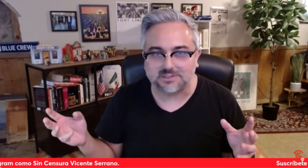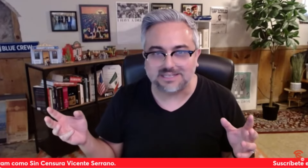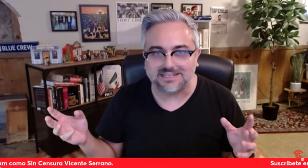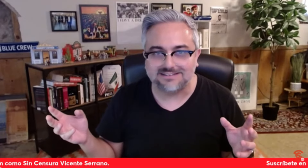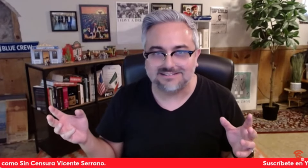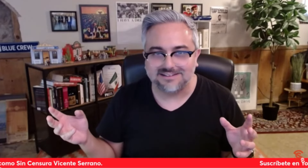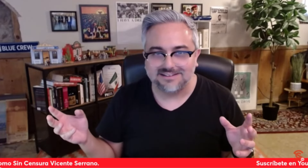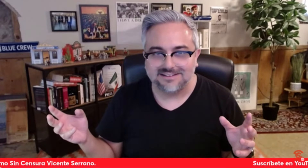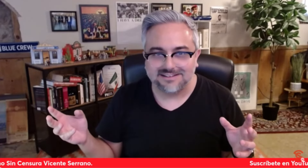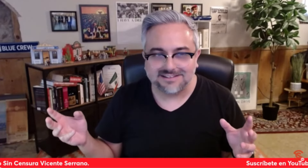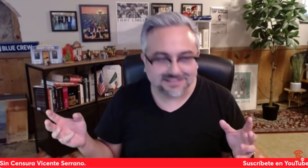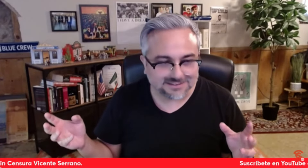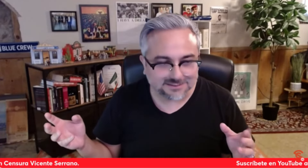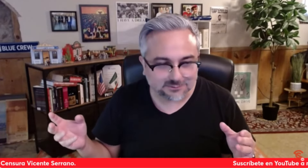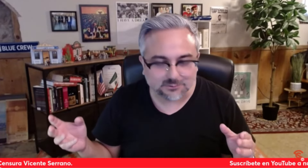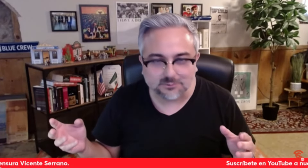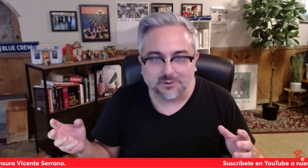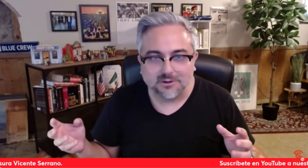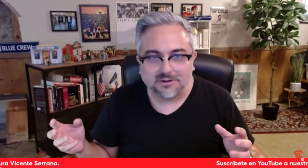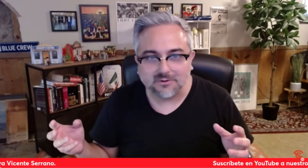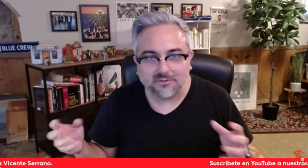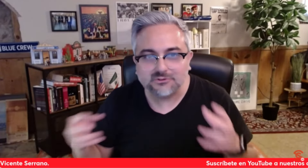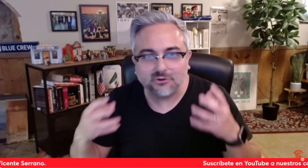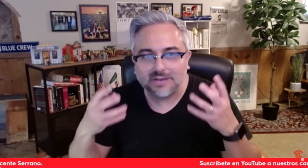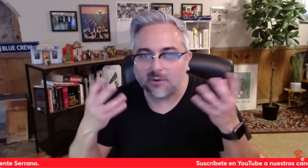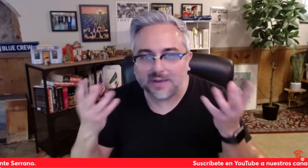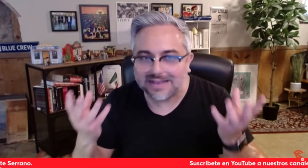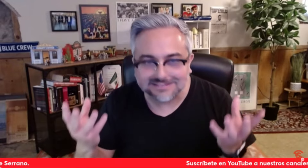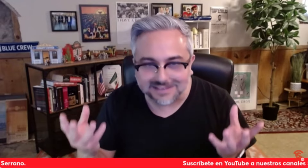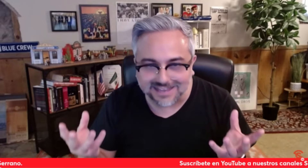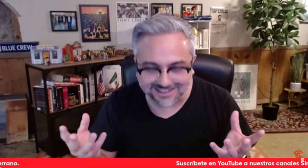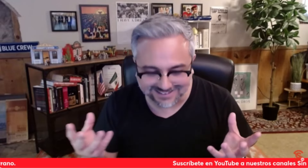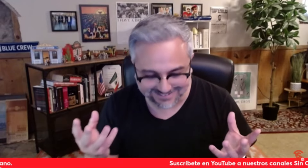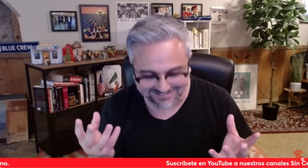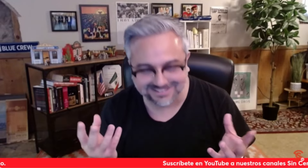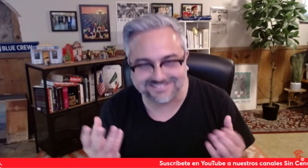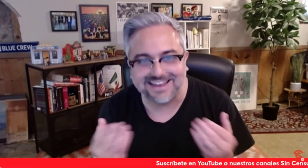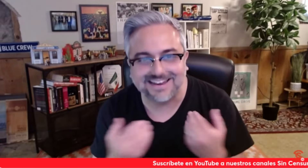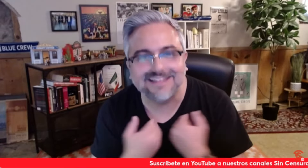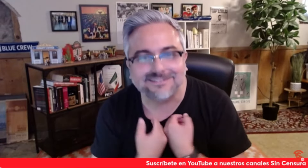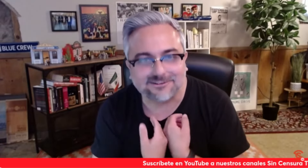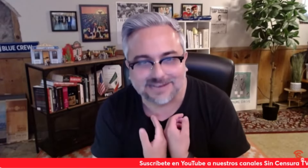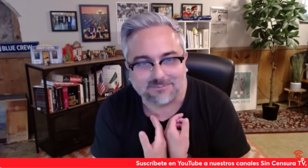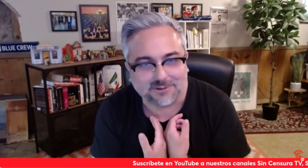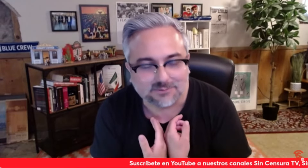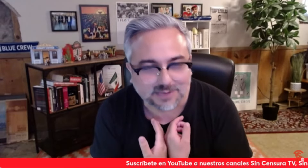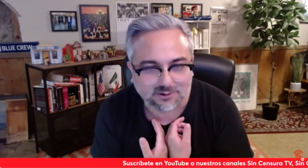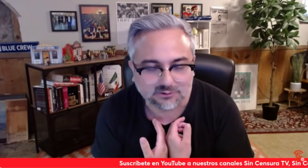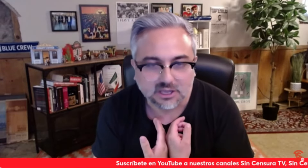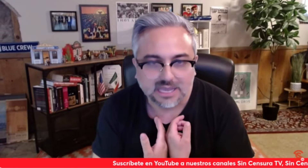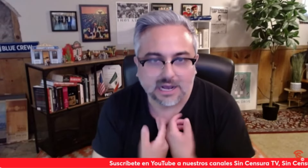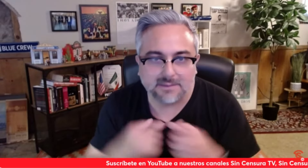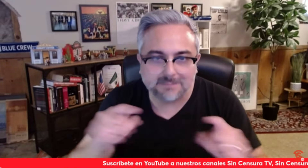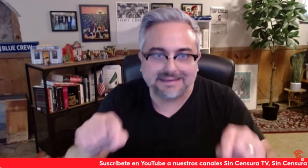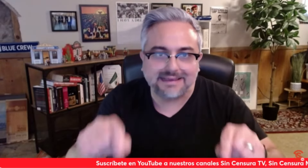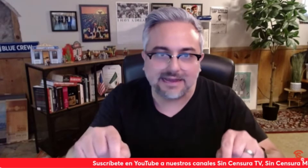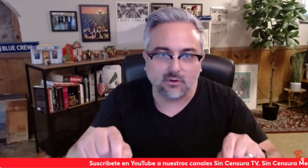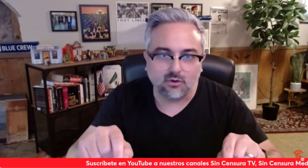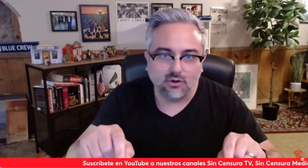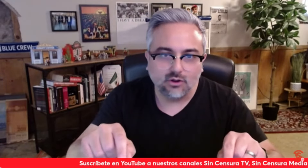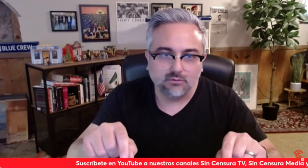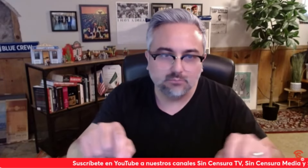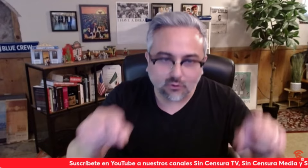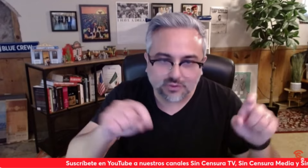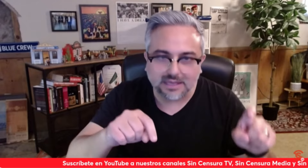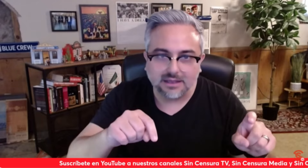y chayoteriles, desde su condición caucásica, salen a decirnos a la mayoría de los mexicanos, a ver,